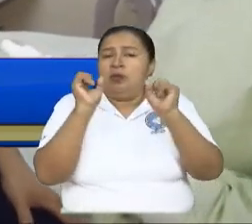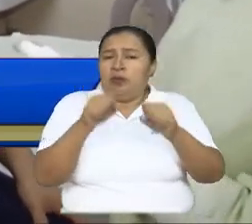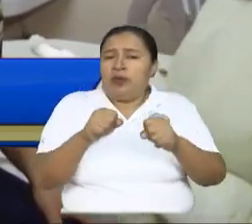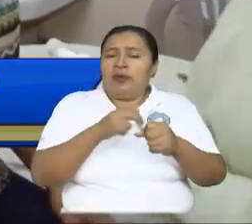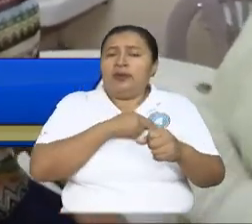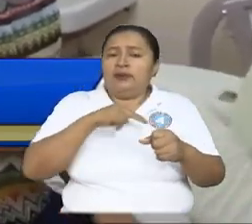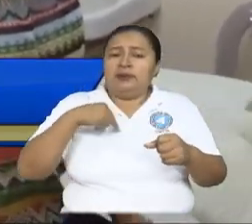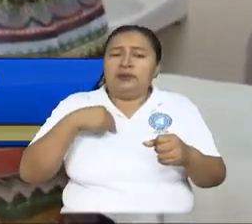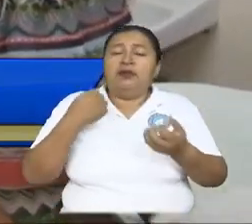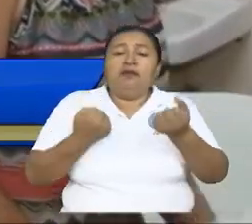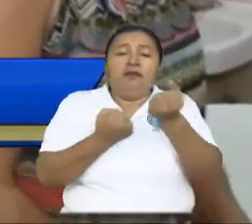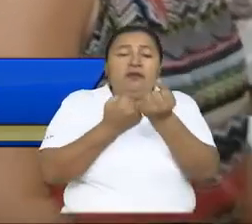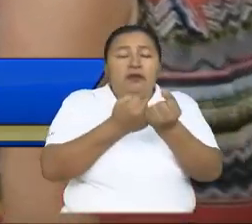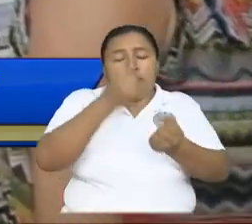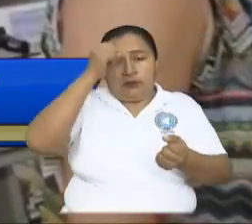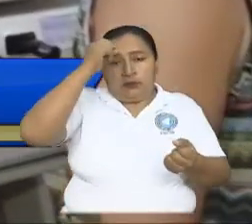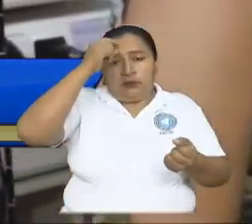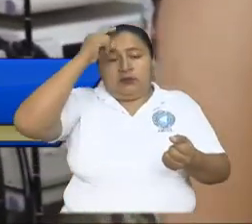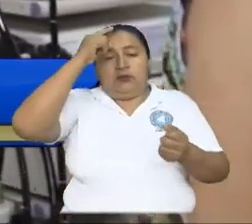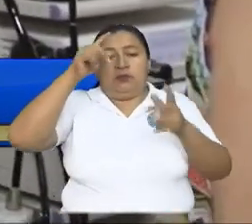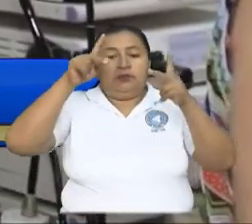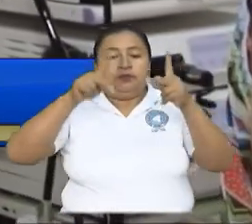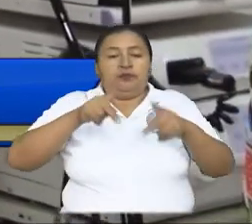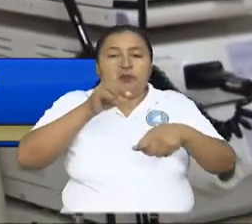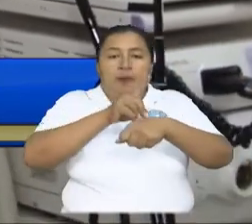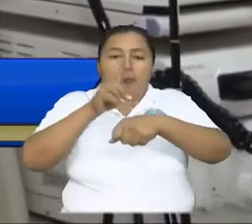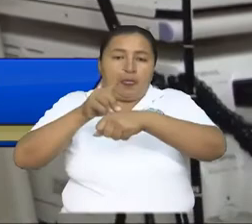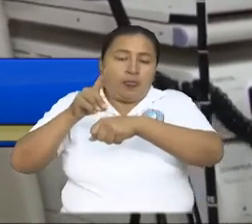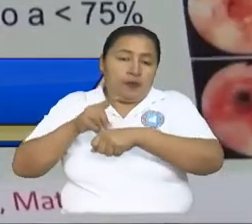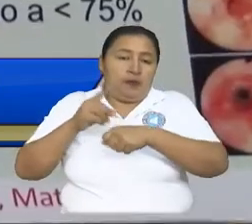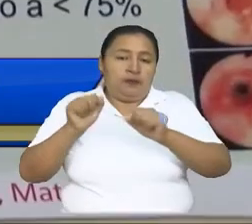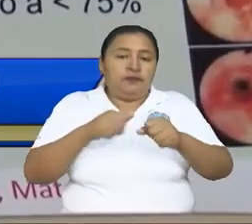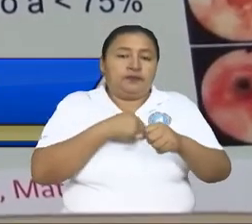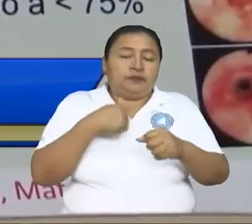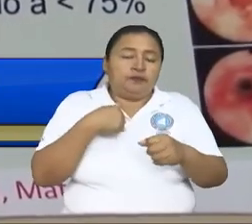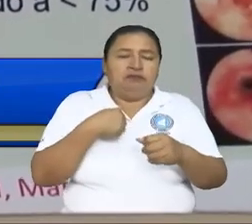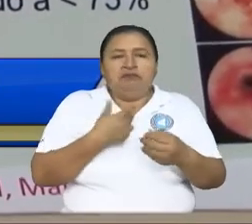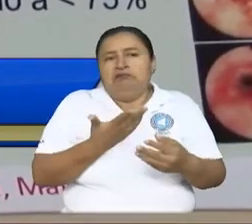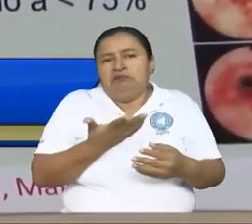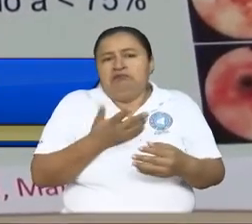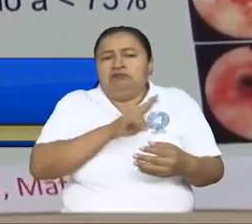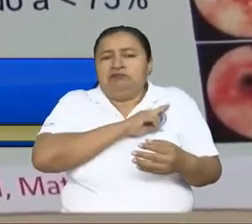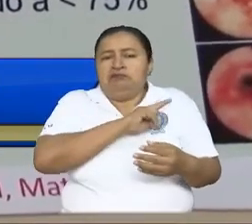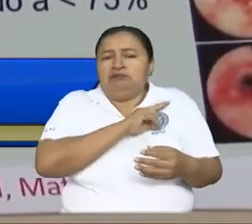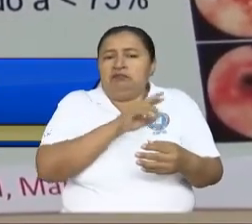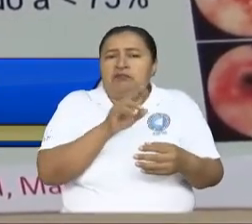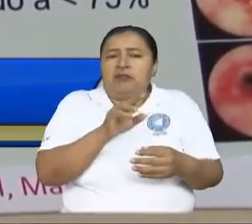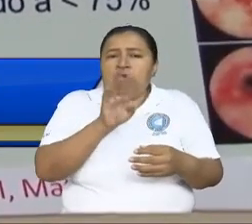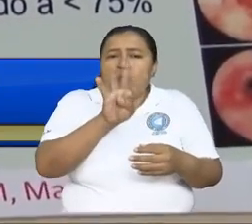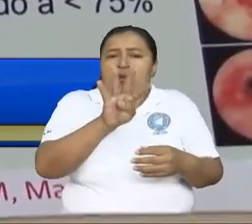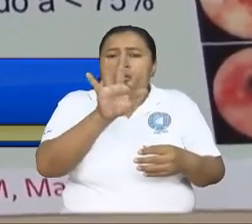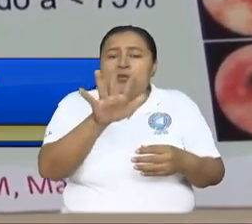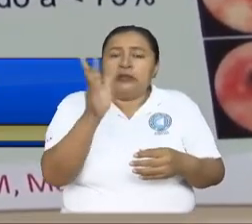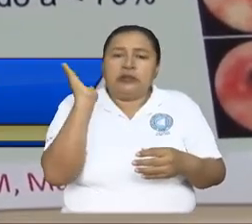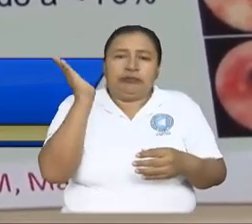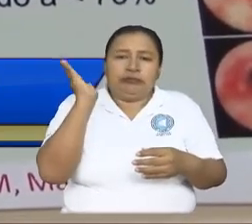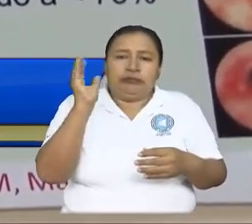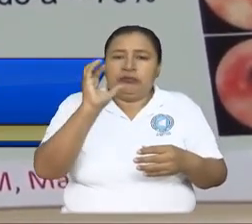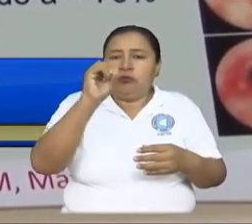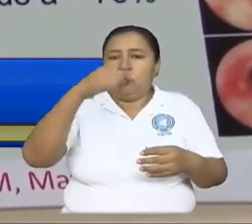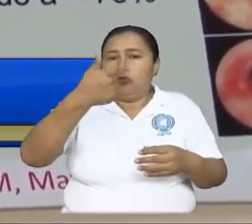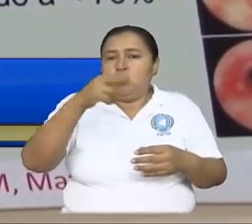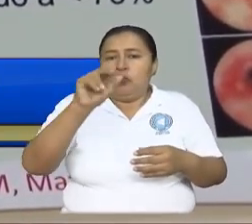precisamente fortalecer el conocimiento de los médicos y digamos son 45 congresos lo que realizamos